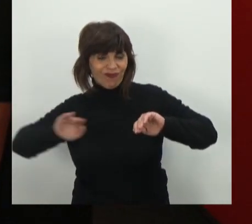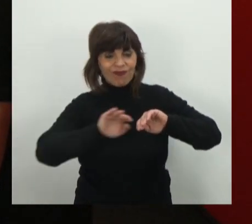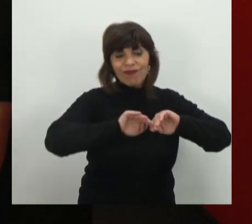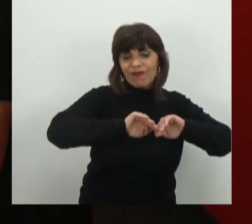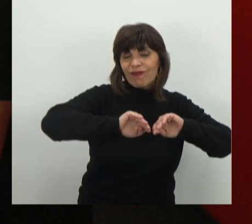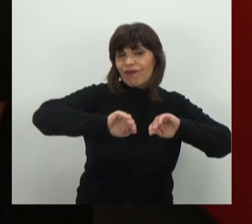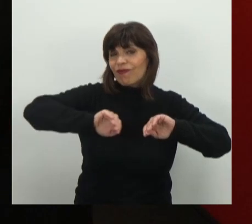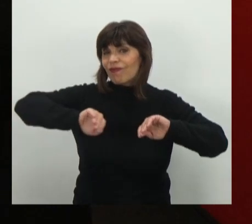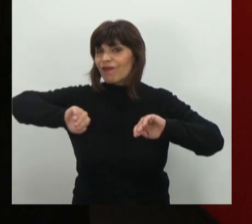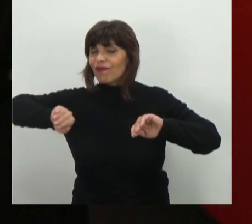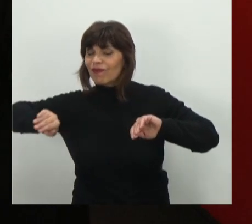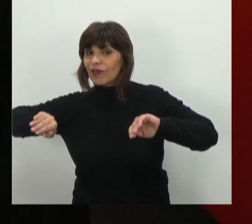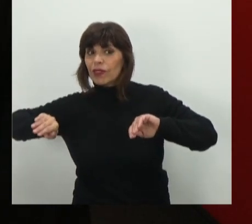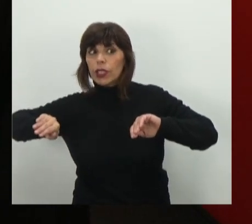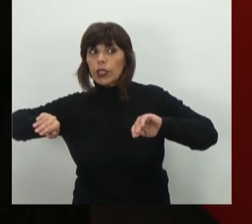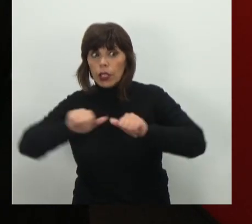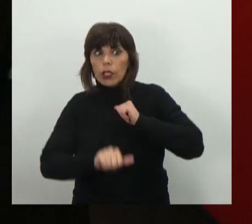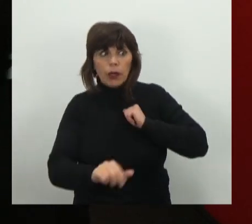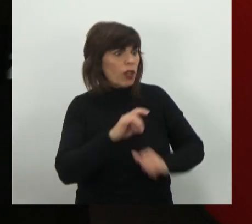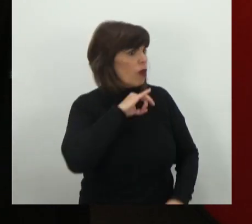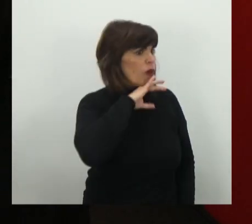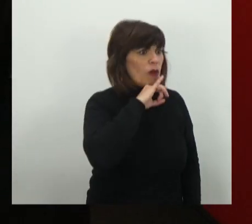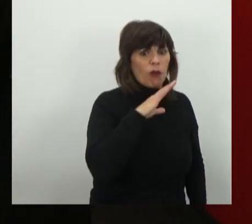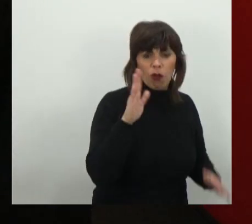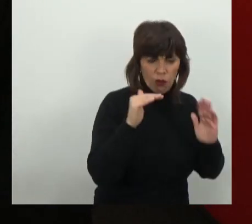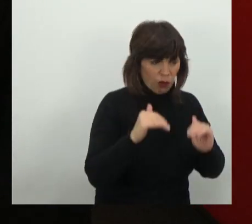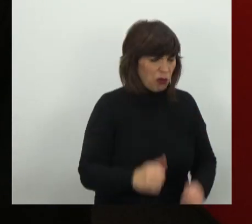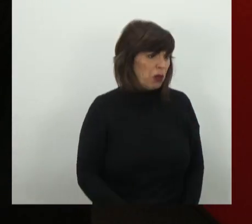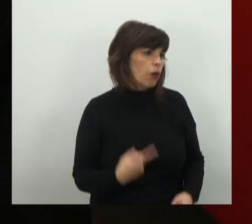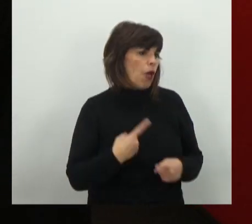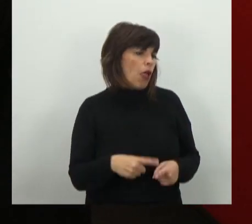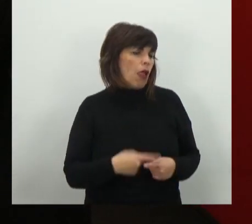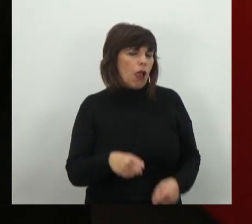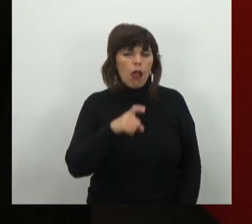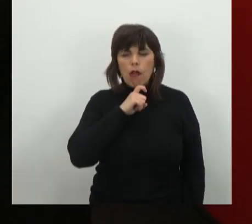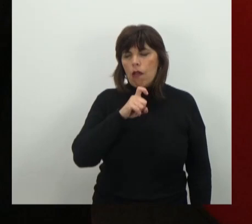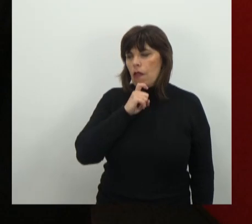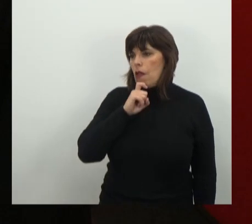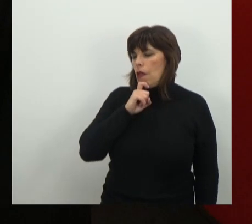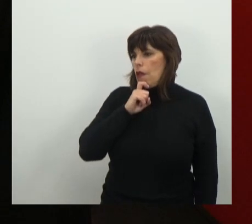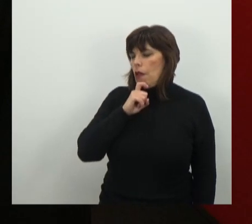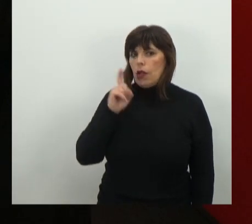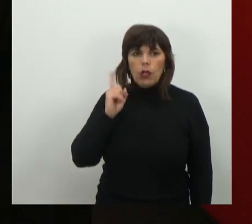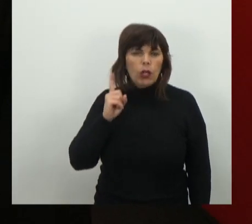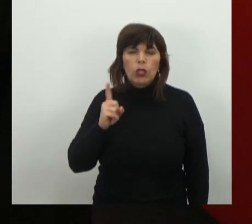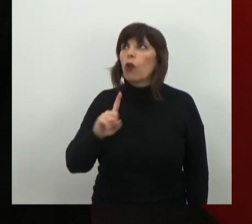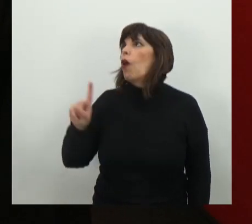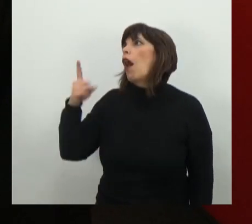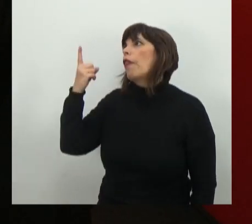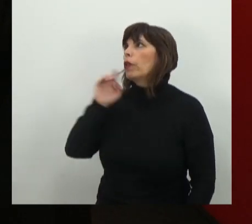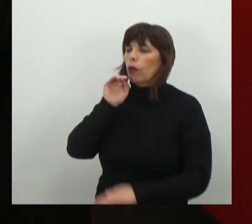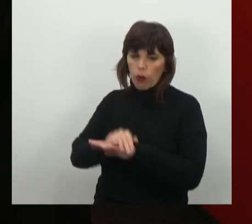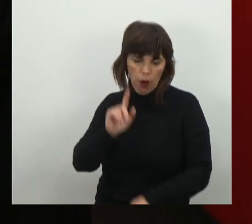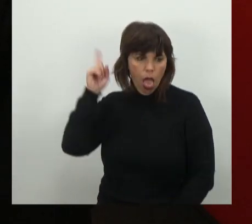retira. No hay gozo. Las cosas se ponen tan difíciles. Solo es cumplir para Dios, cumplir para Dios.